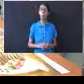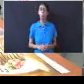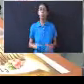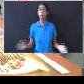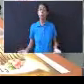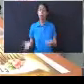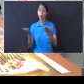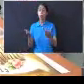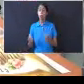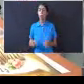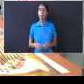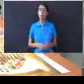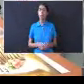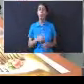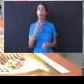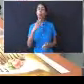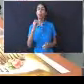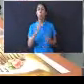que el hermano Willy lo suba.